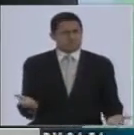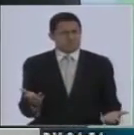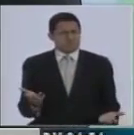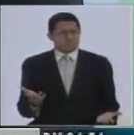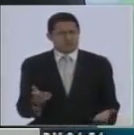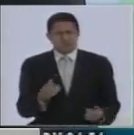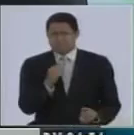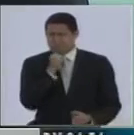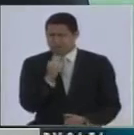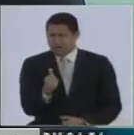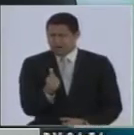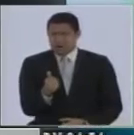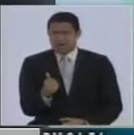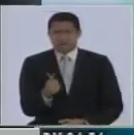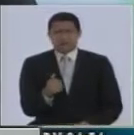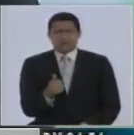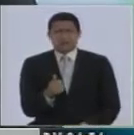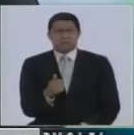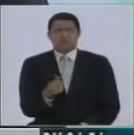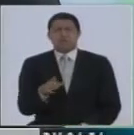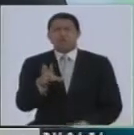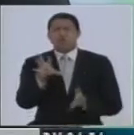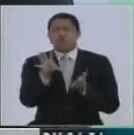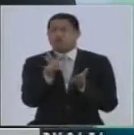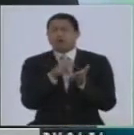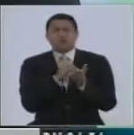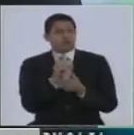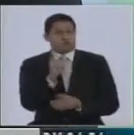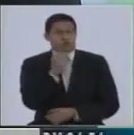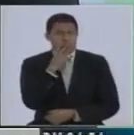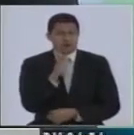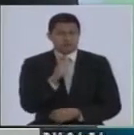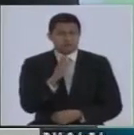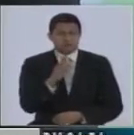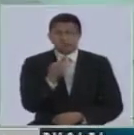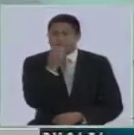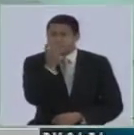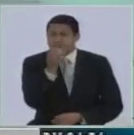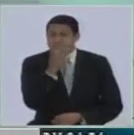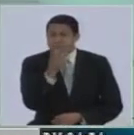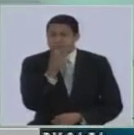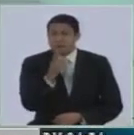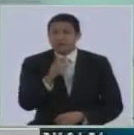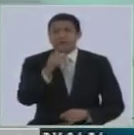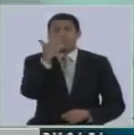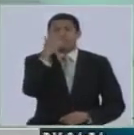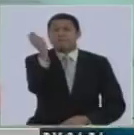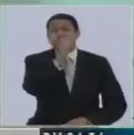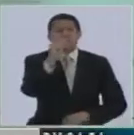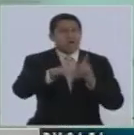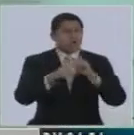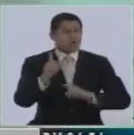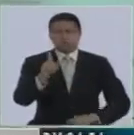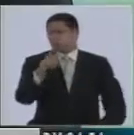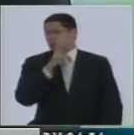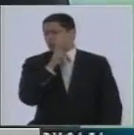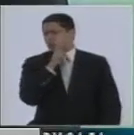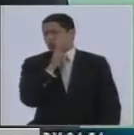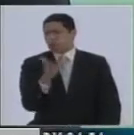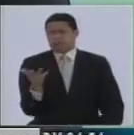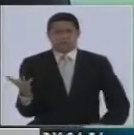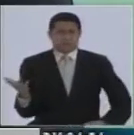errática como en la vía intramuscular es la mejor de sólo recomienda hacerlo hasta cada tres meses eso